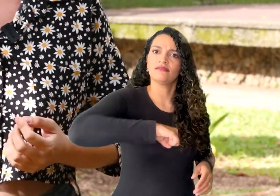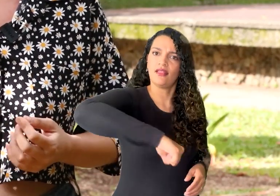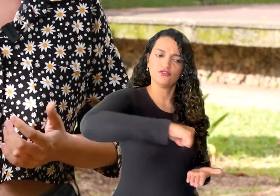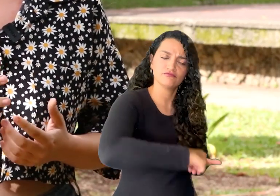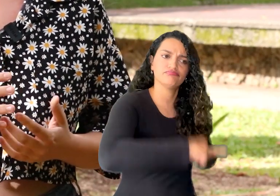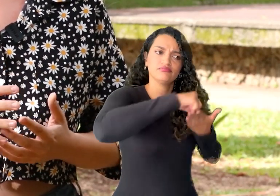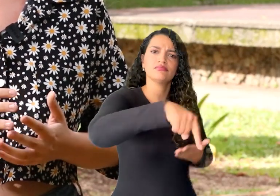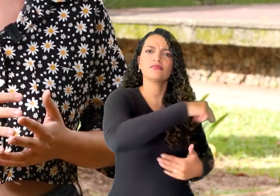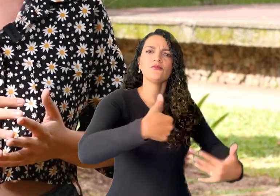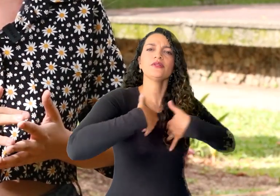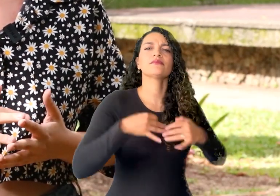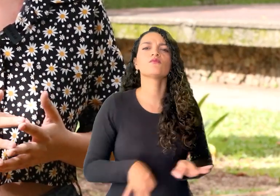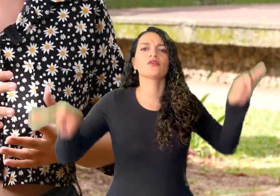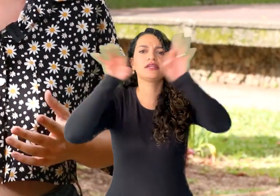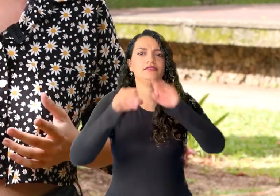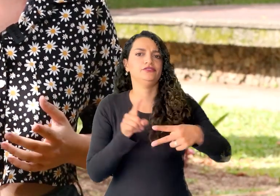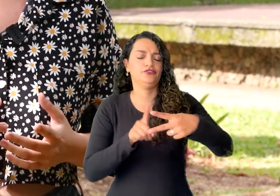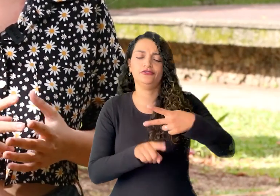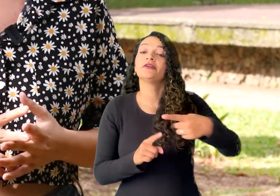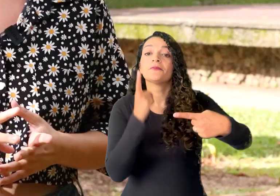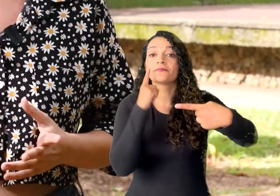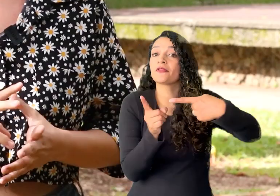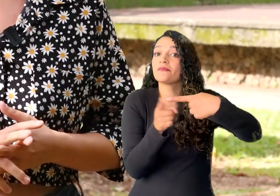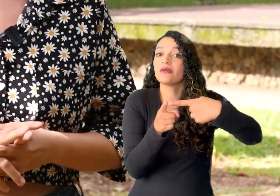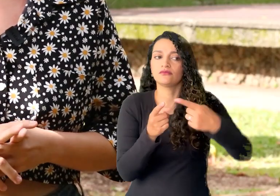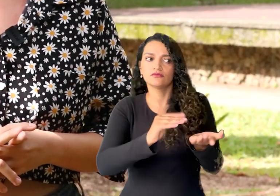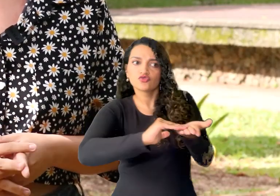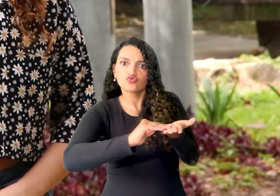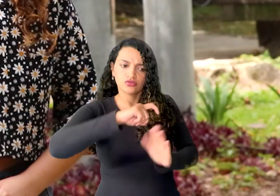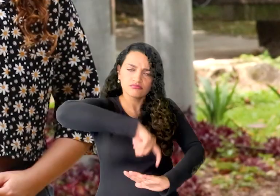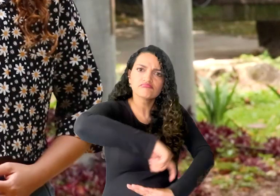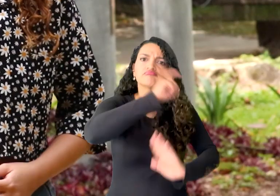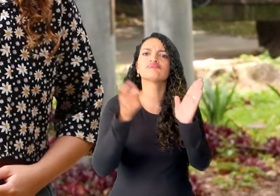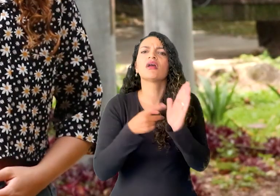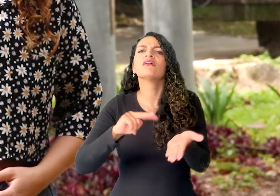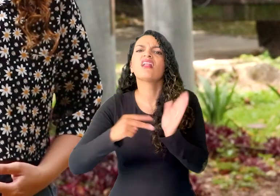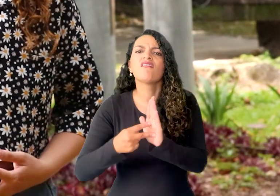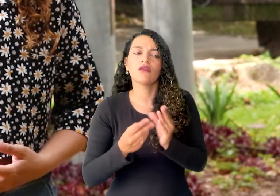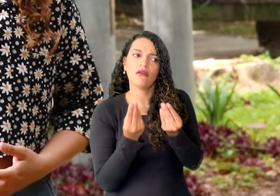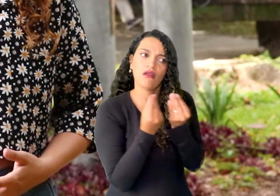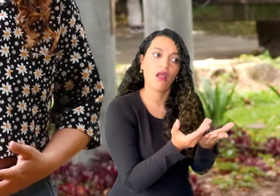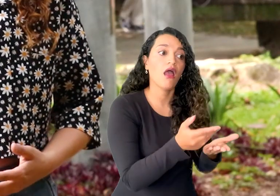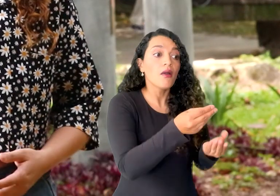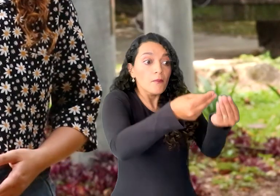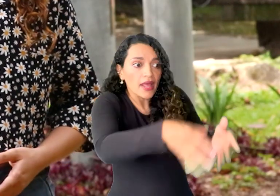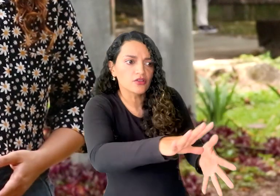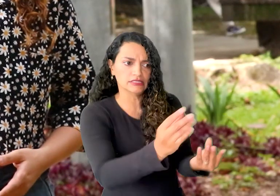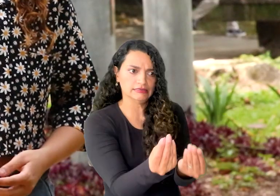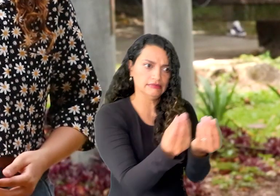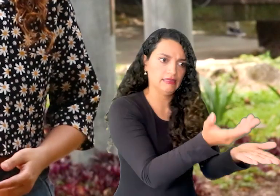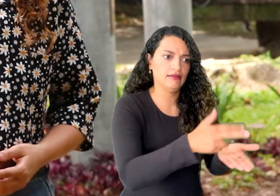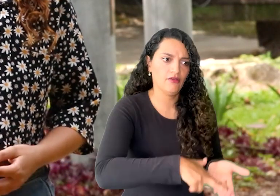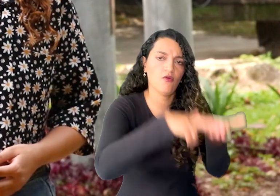realización y garantía de los derechos de las víctimas se deben tener en cuenta estos dos asuntos. En primer lugar, resaltamos que la